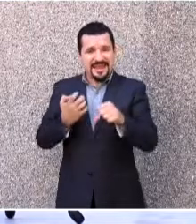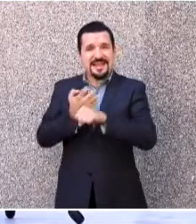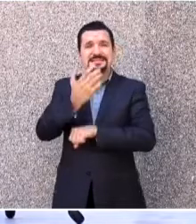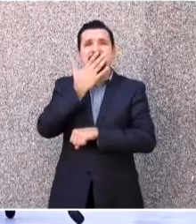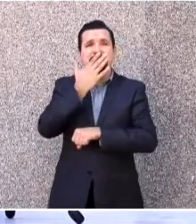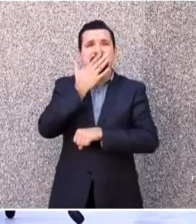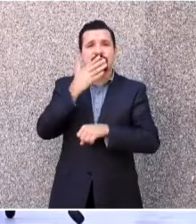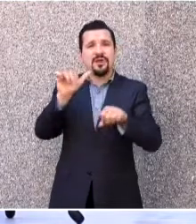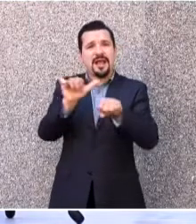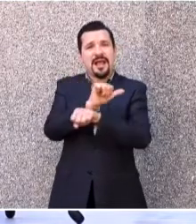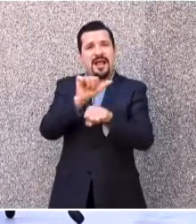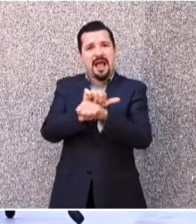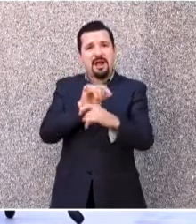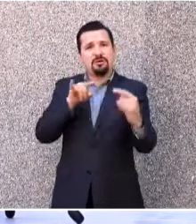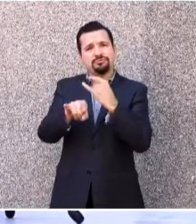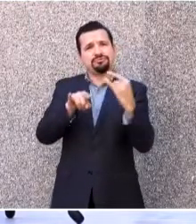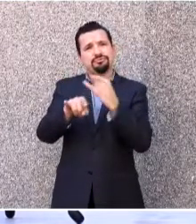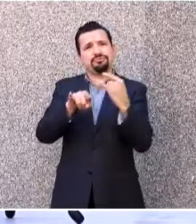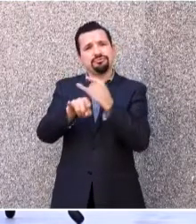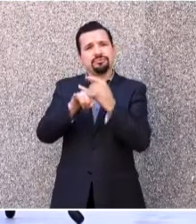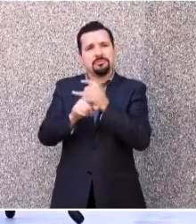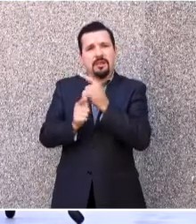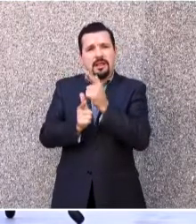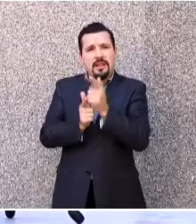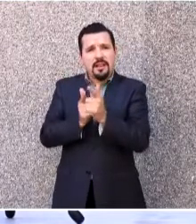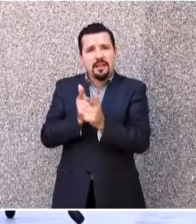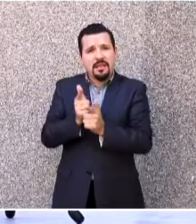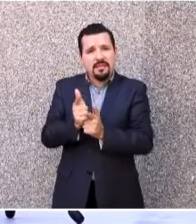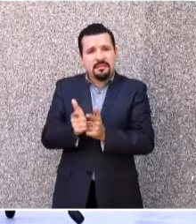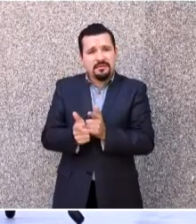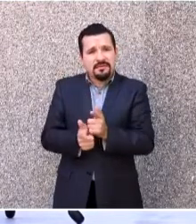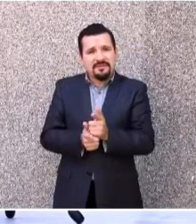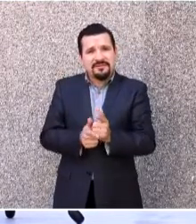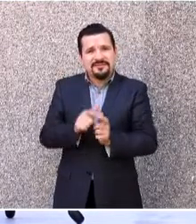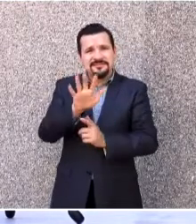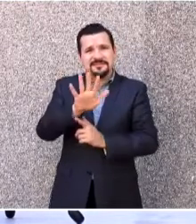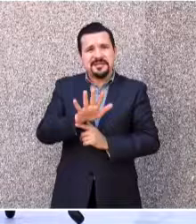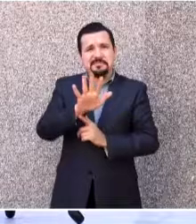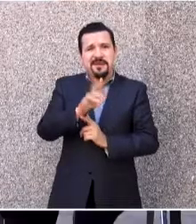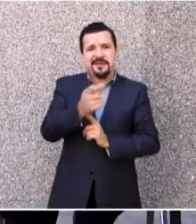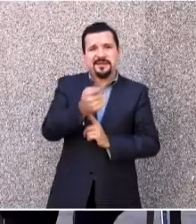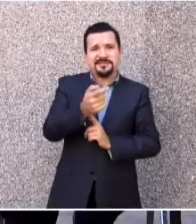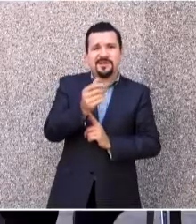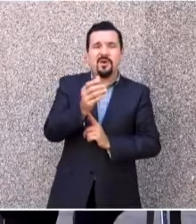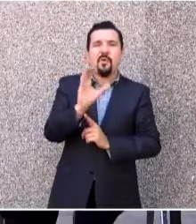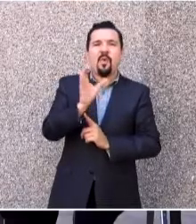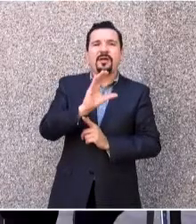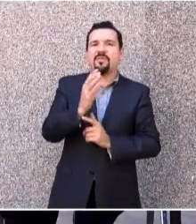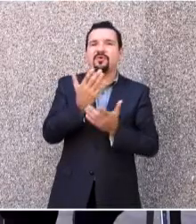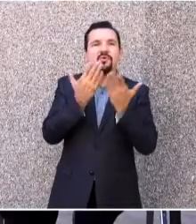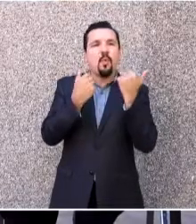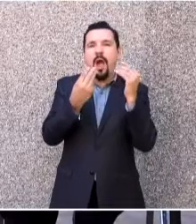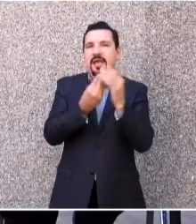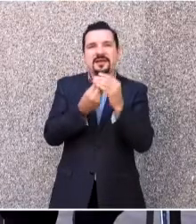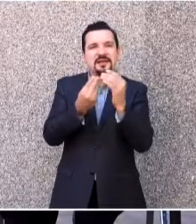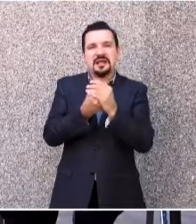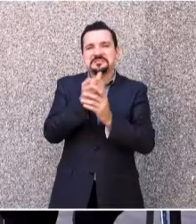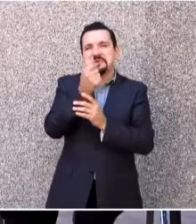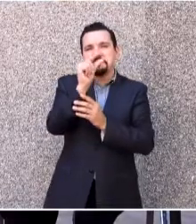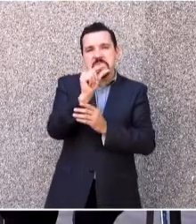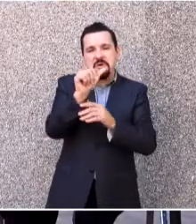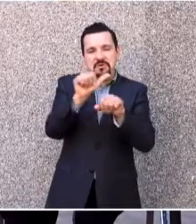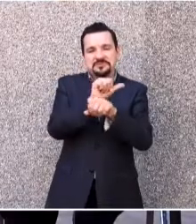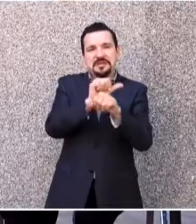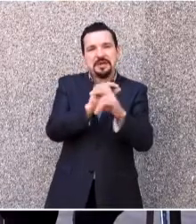estado estaba muy parecida a las afluencias cuando no hay clases.